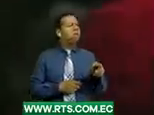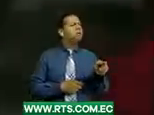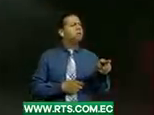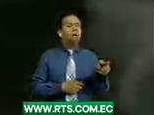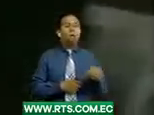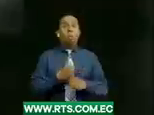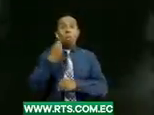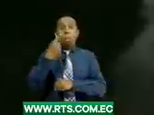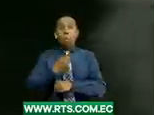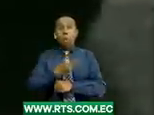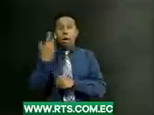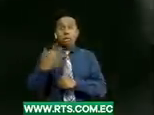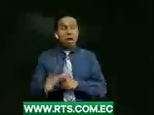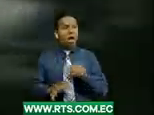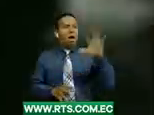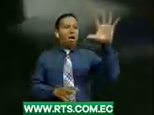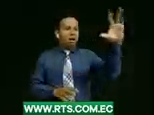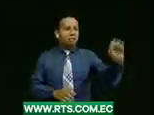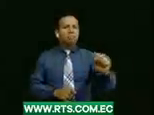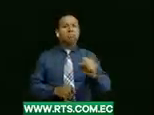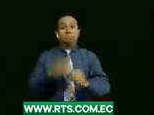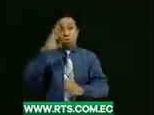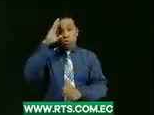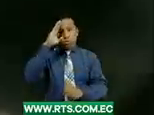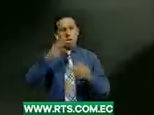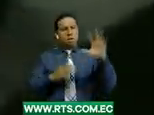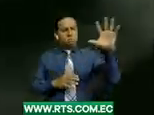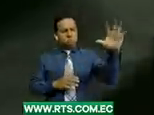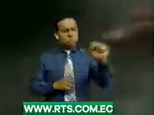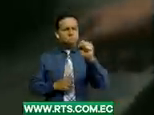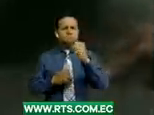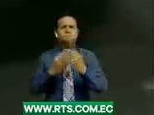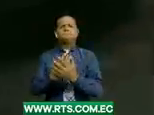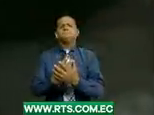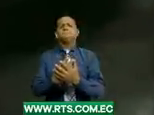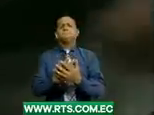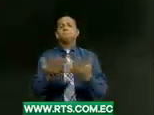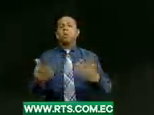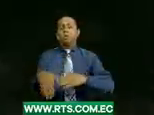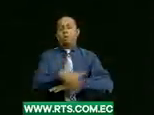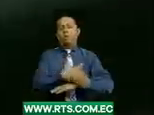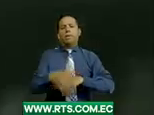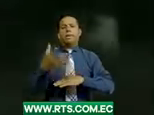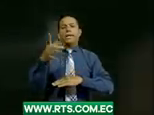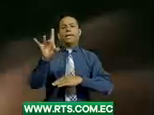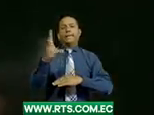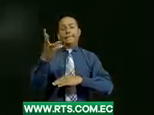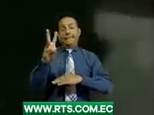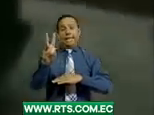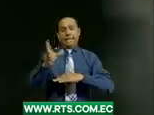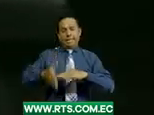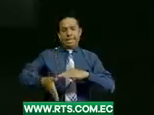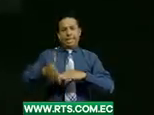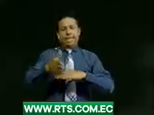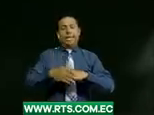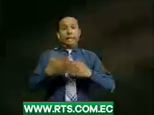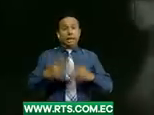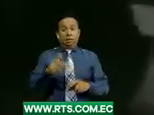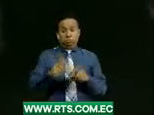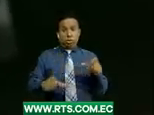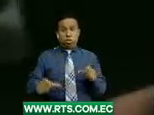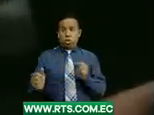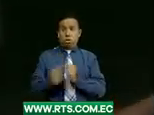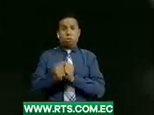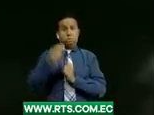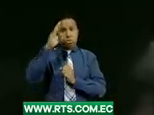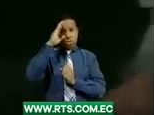24 horas, el sujeto fue detenido por la policía. En la Domingo Sabio y 16, moradores del sector, con ayuda de la Policía Nacional,